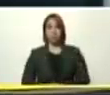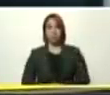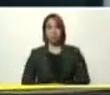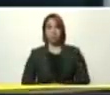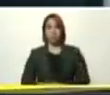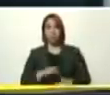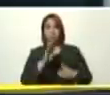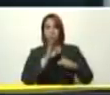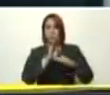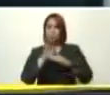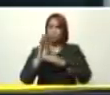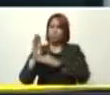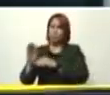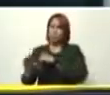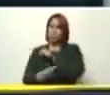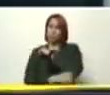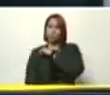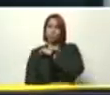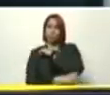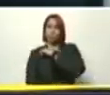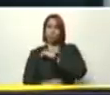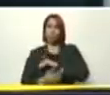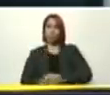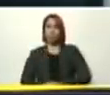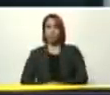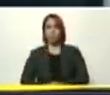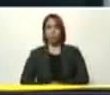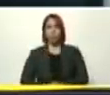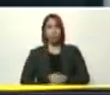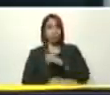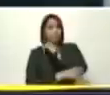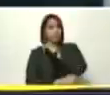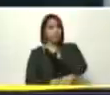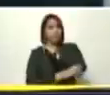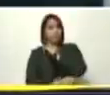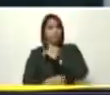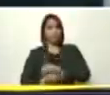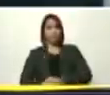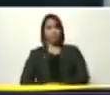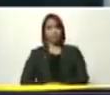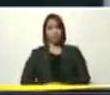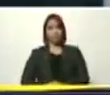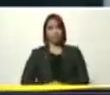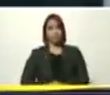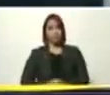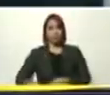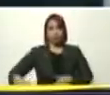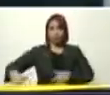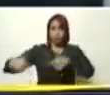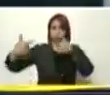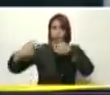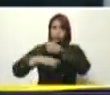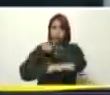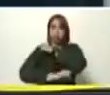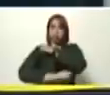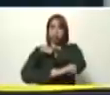cuidando la corrupción. La corrupción, combatiendo la corrupción, combatiendo